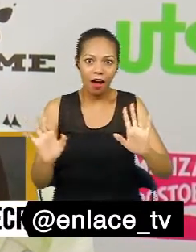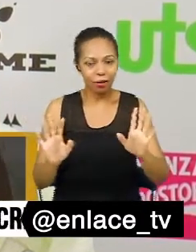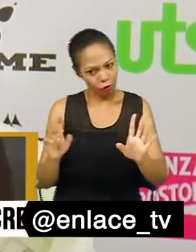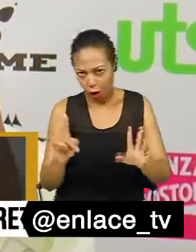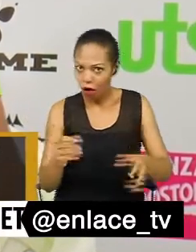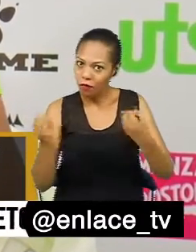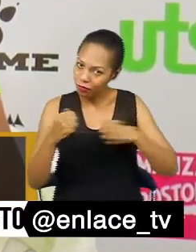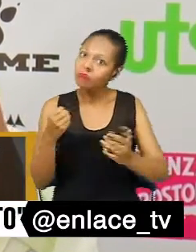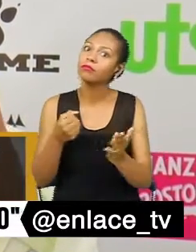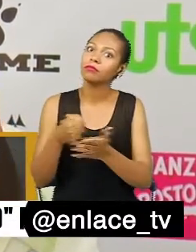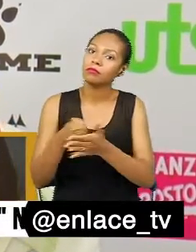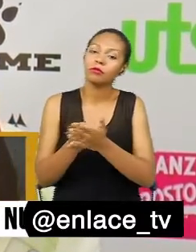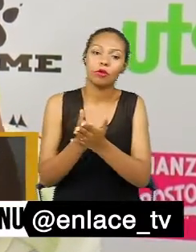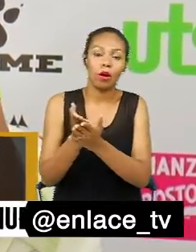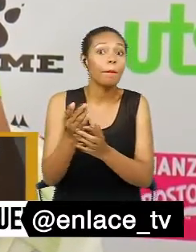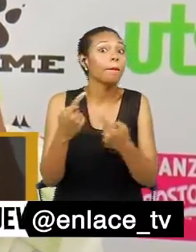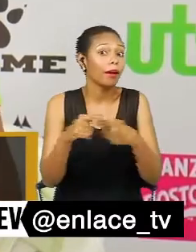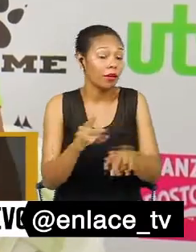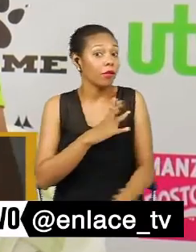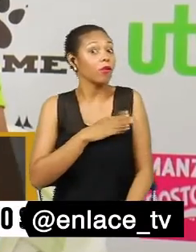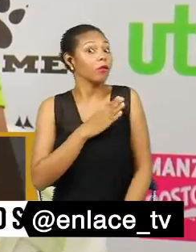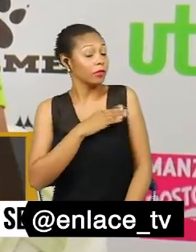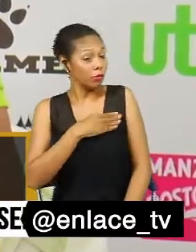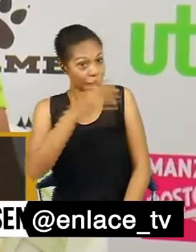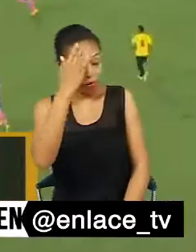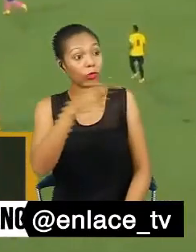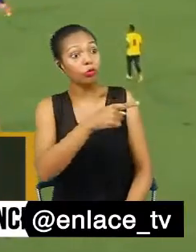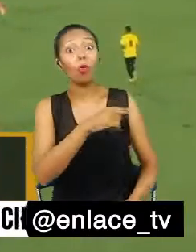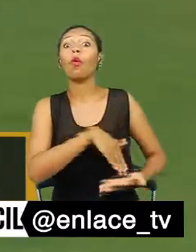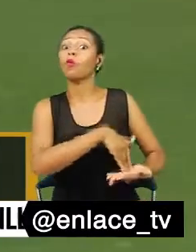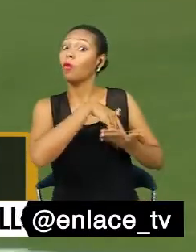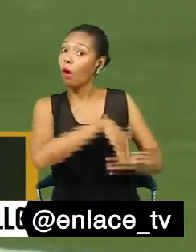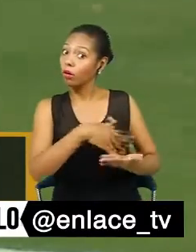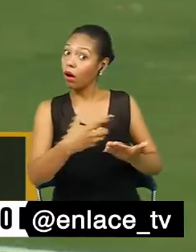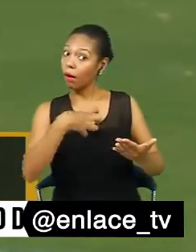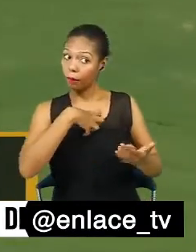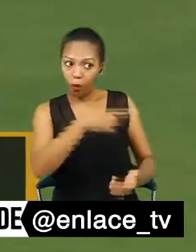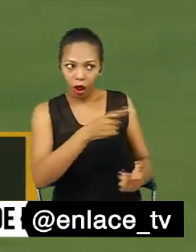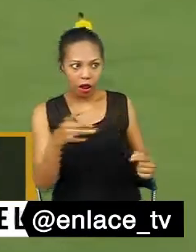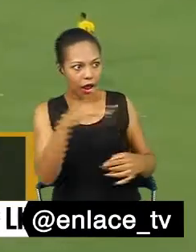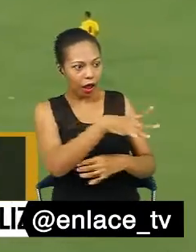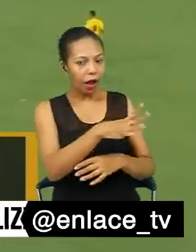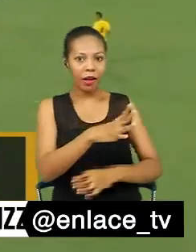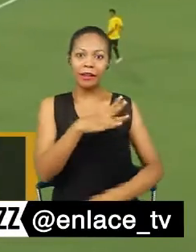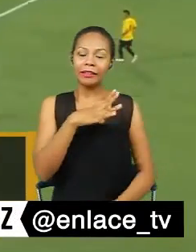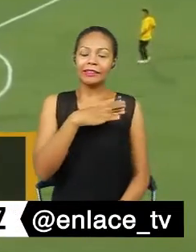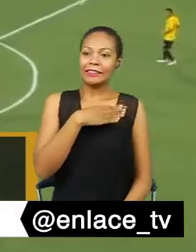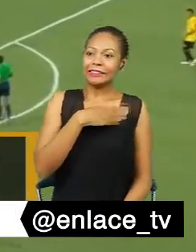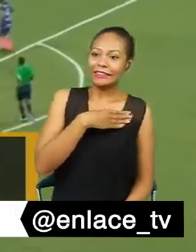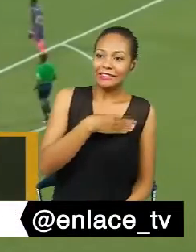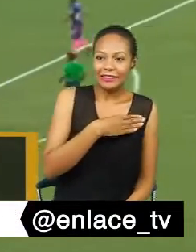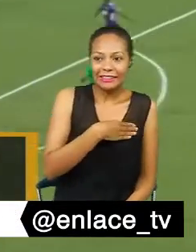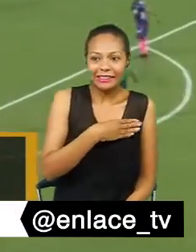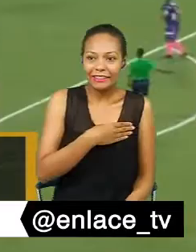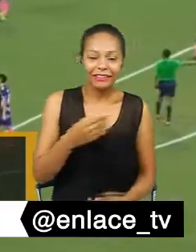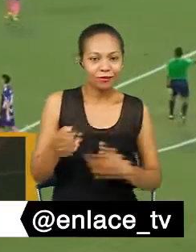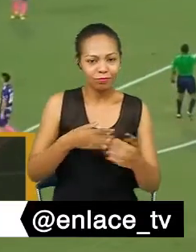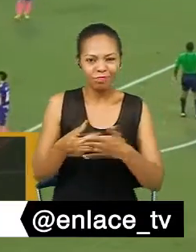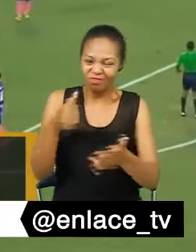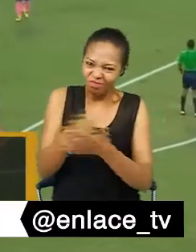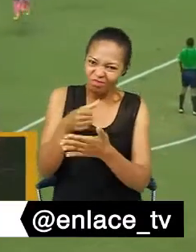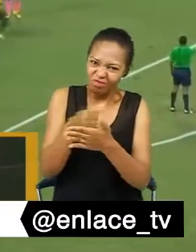ganamos a uno de los mejores equipos del país, al campeón. Menciona además que seguirá insistiendo en todos los